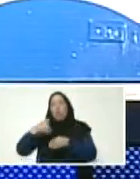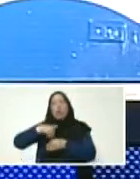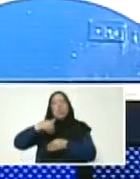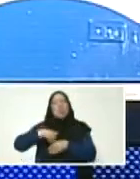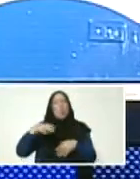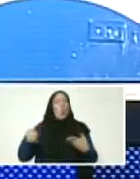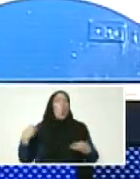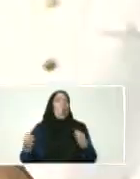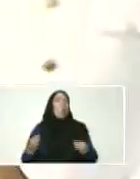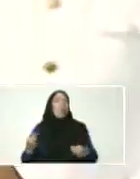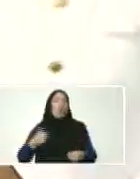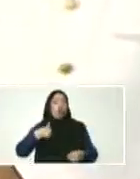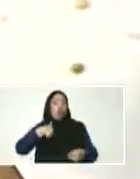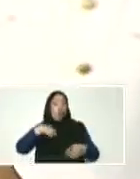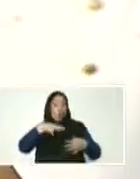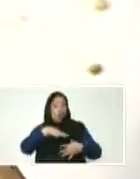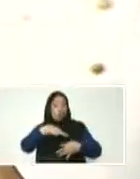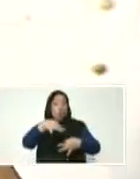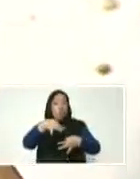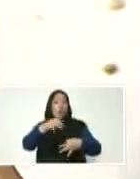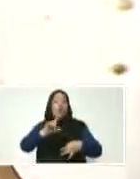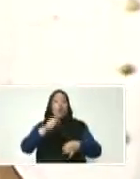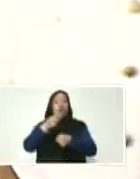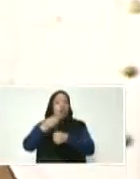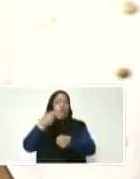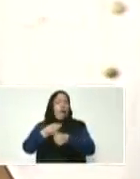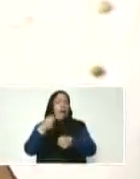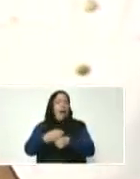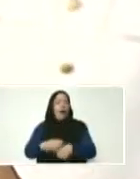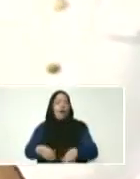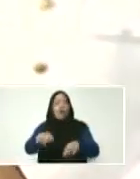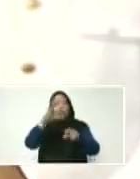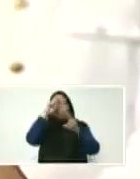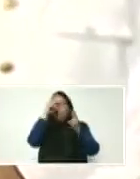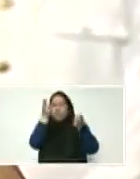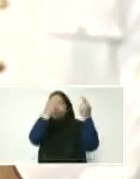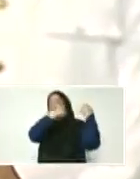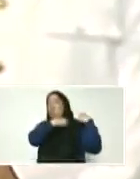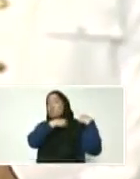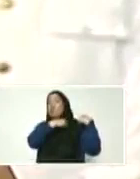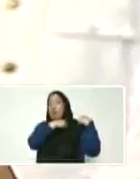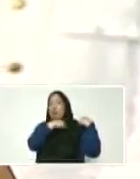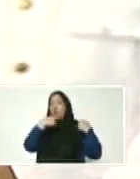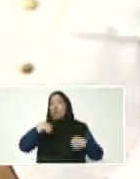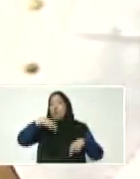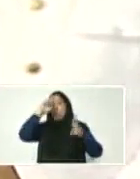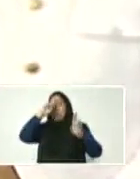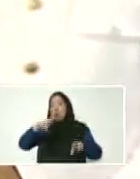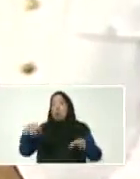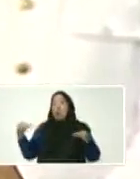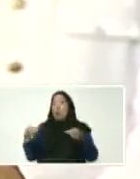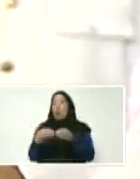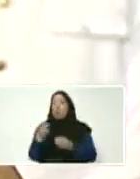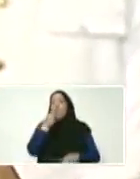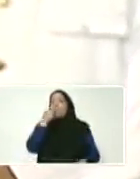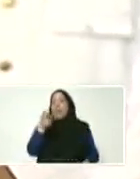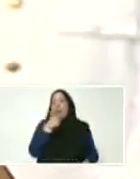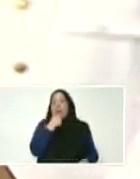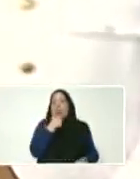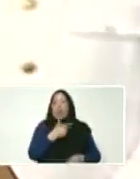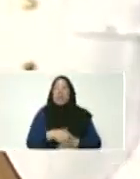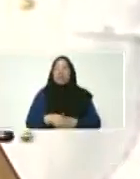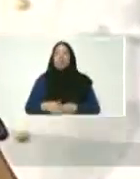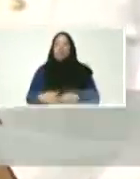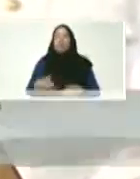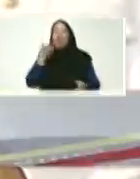a ti? Me eligieron a mí. ¿Como jefa? Qué compromiso, sí, señor. ¿Y tienes un equipo? Un equipo hermoso. Ese día fue extraordinario. Ese día hicimos